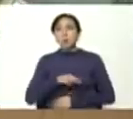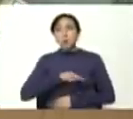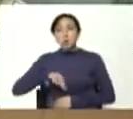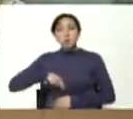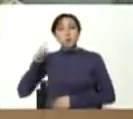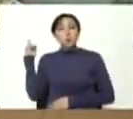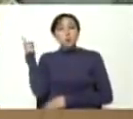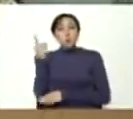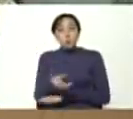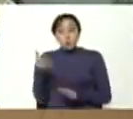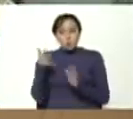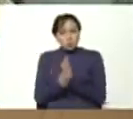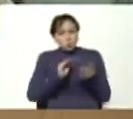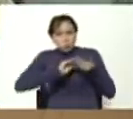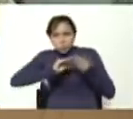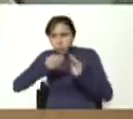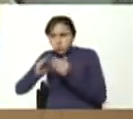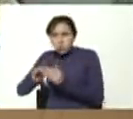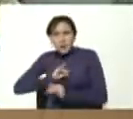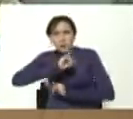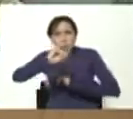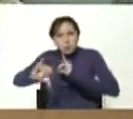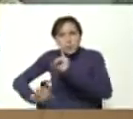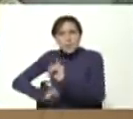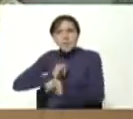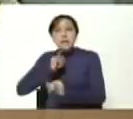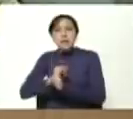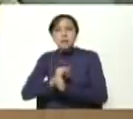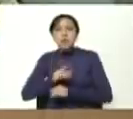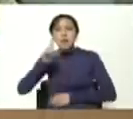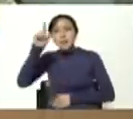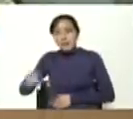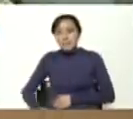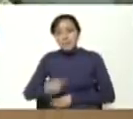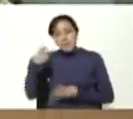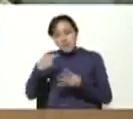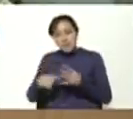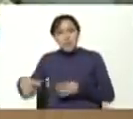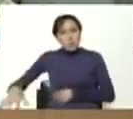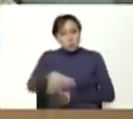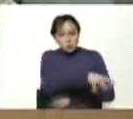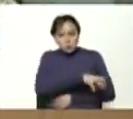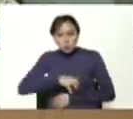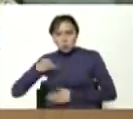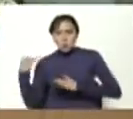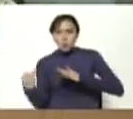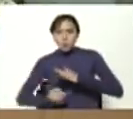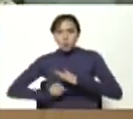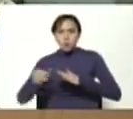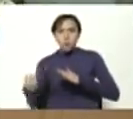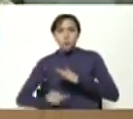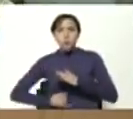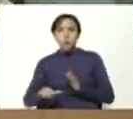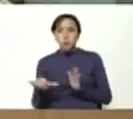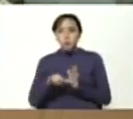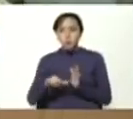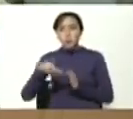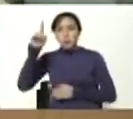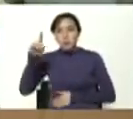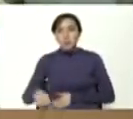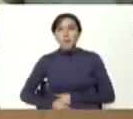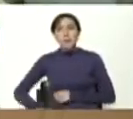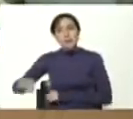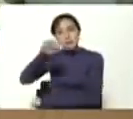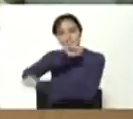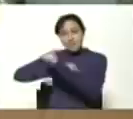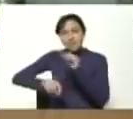denunciamos ante la comunidad internacional, ante los organismos multilaterales y las organizaciones de defensa de